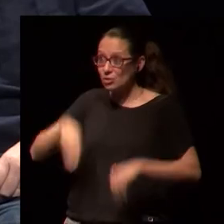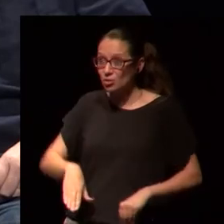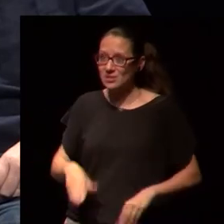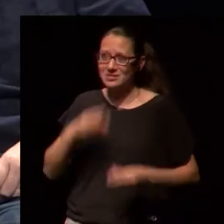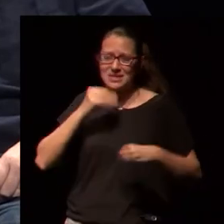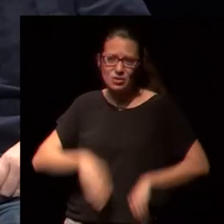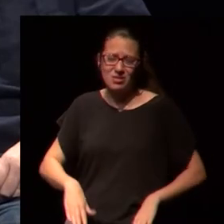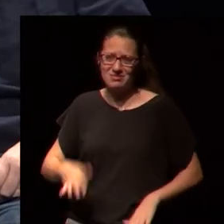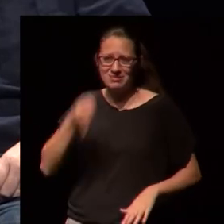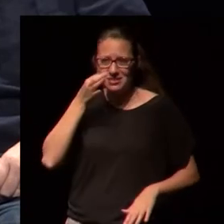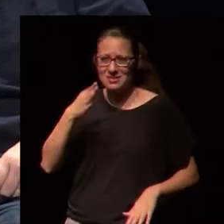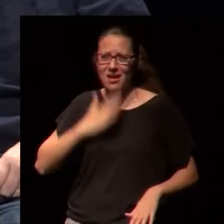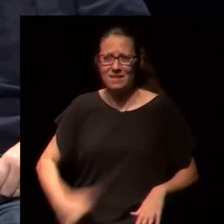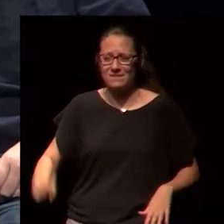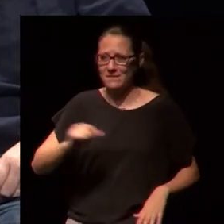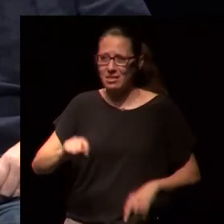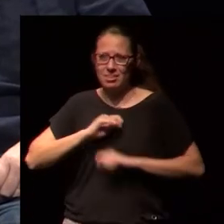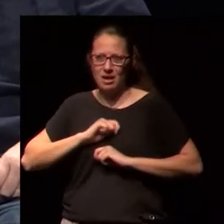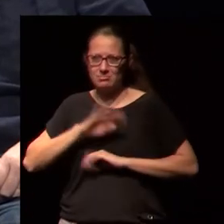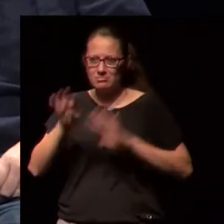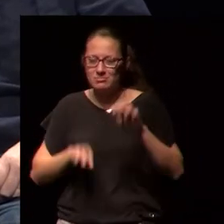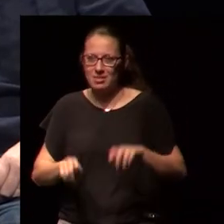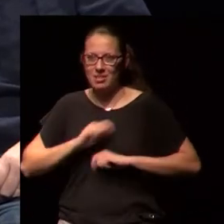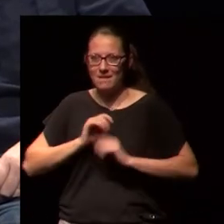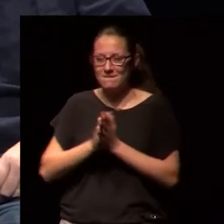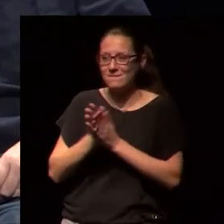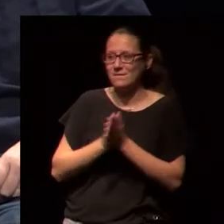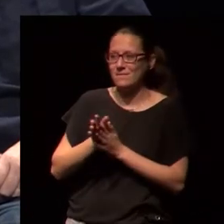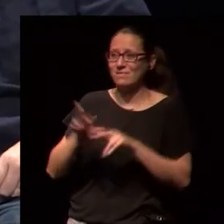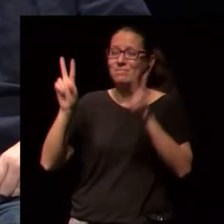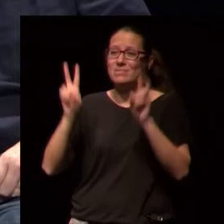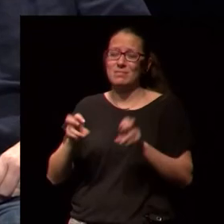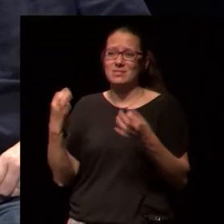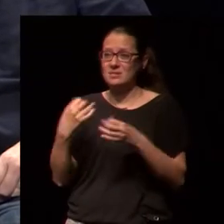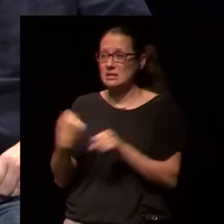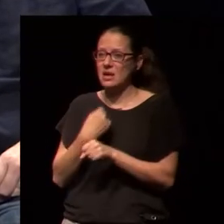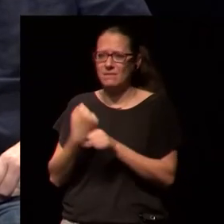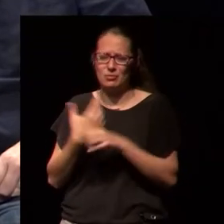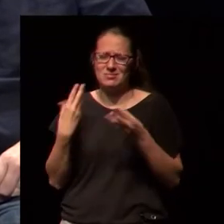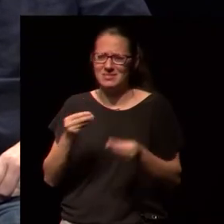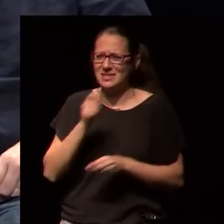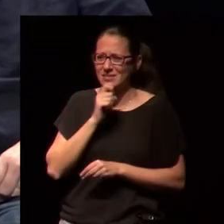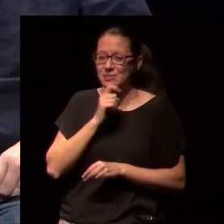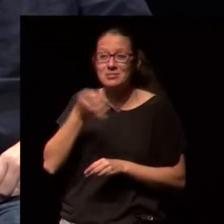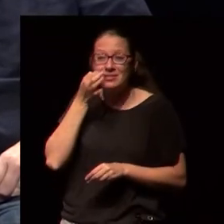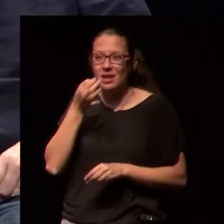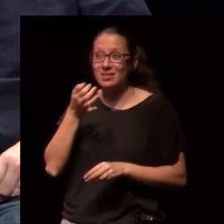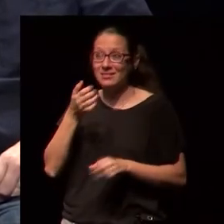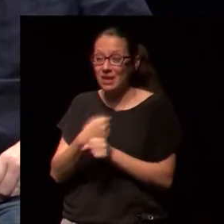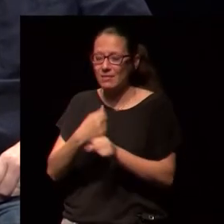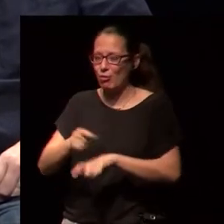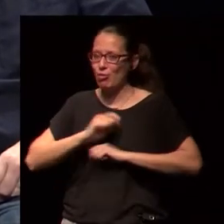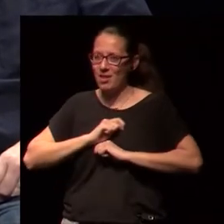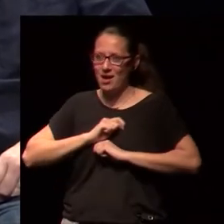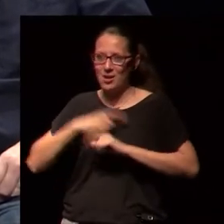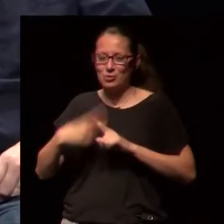son fascinantes, que nos intrigan, que nos inspiran acerca del trabajo tan difícil pero que tantas recompensas nos garantiza,